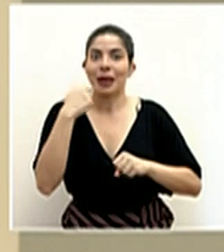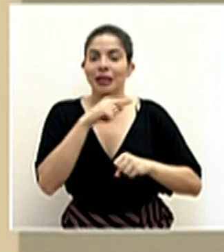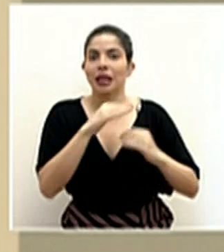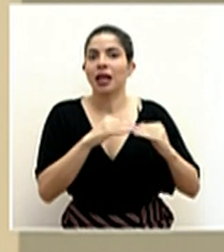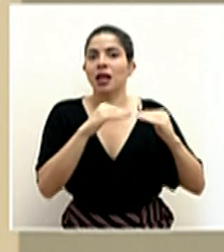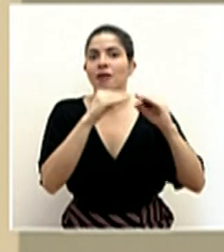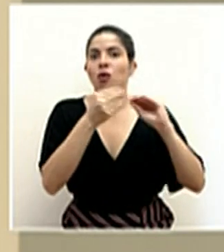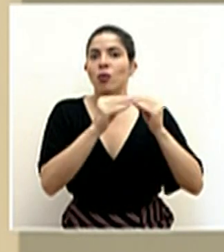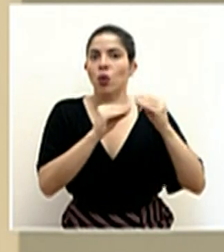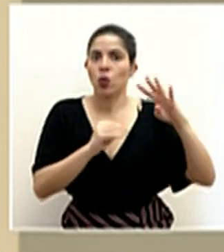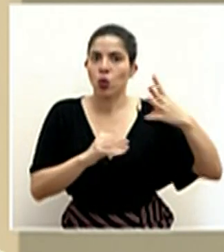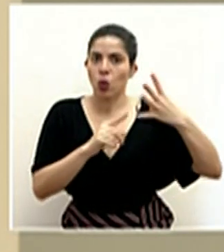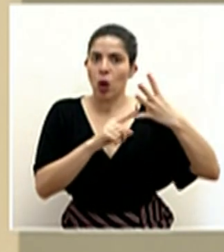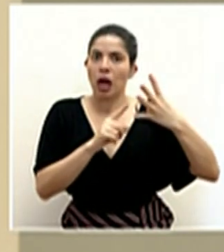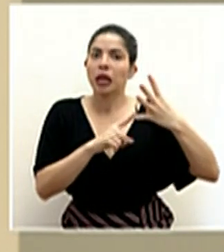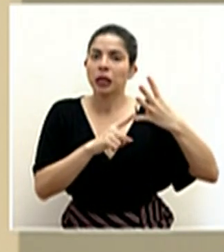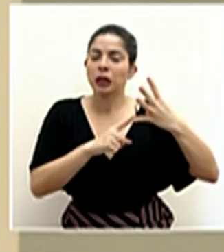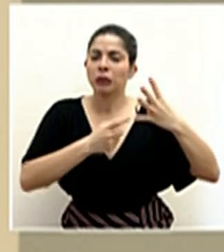Se exportan